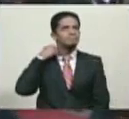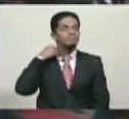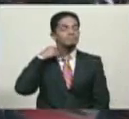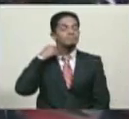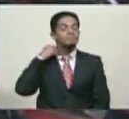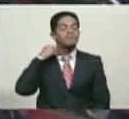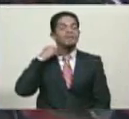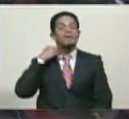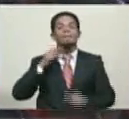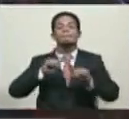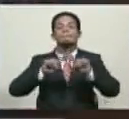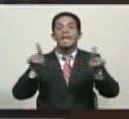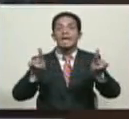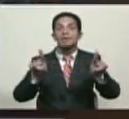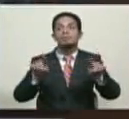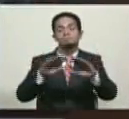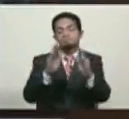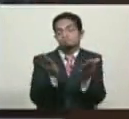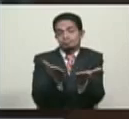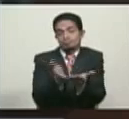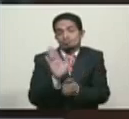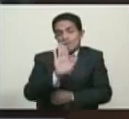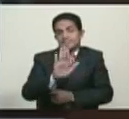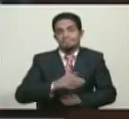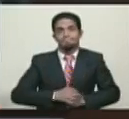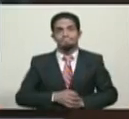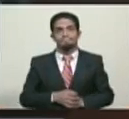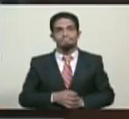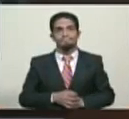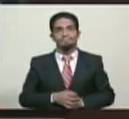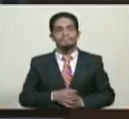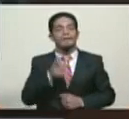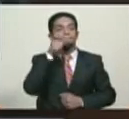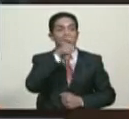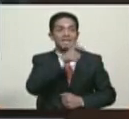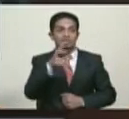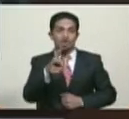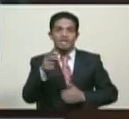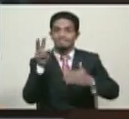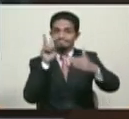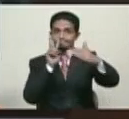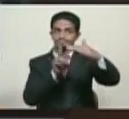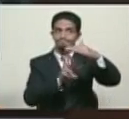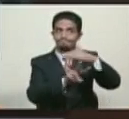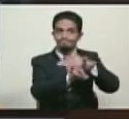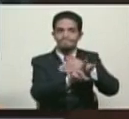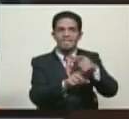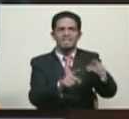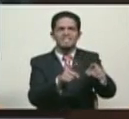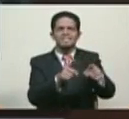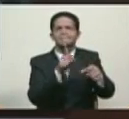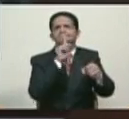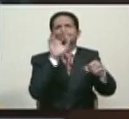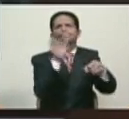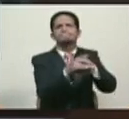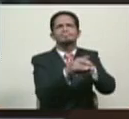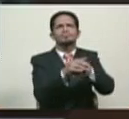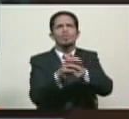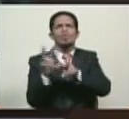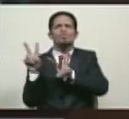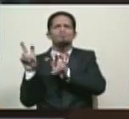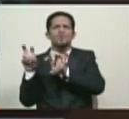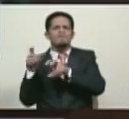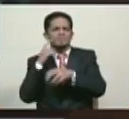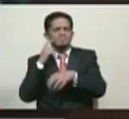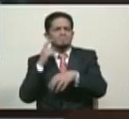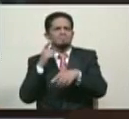Pero así está este mundo. Las visiones progresistas pretenden ser coartadas por nuevas expresiones del nefasto